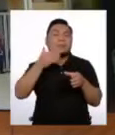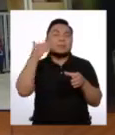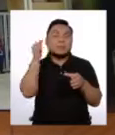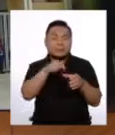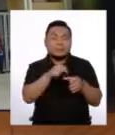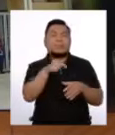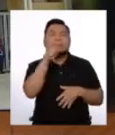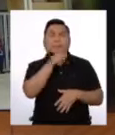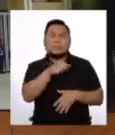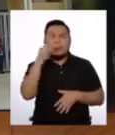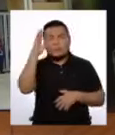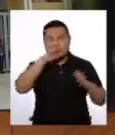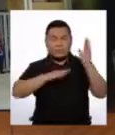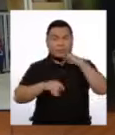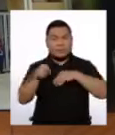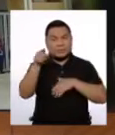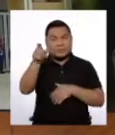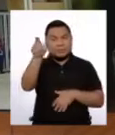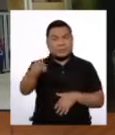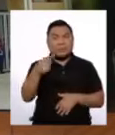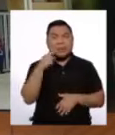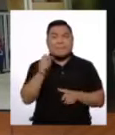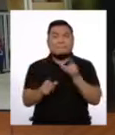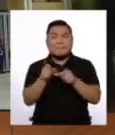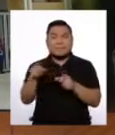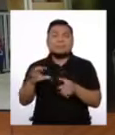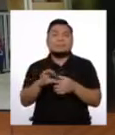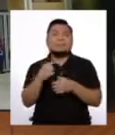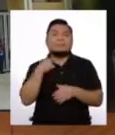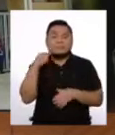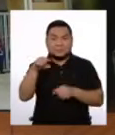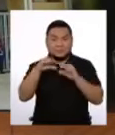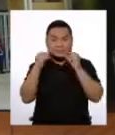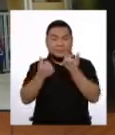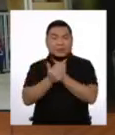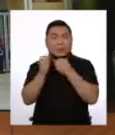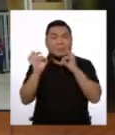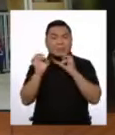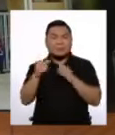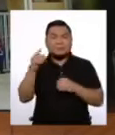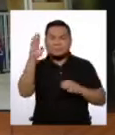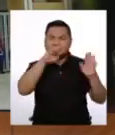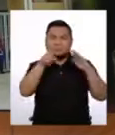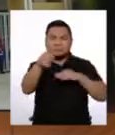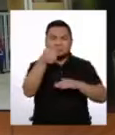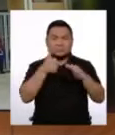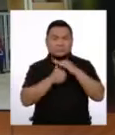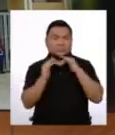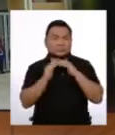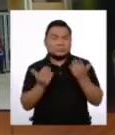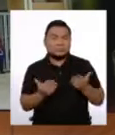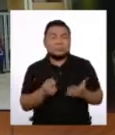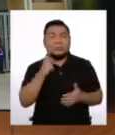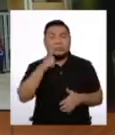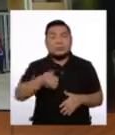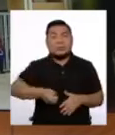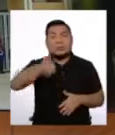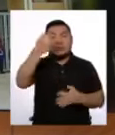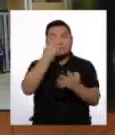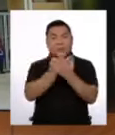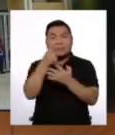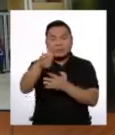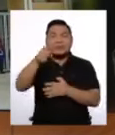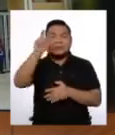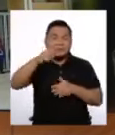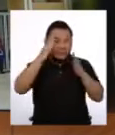preocupación por la excarcelación de personas vinculadas a esta organización criminal. Consideró que el INPE podría dar la atención